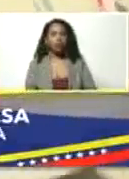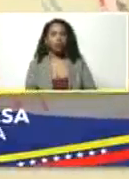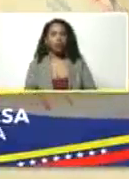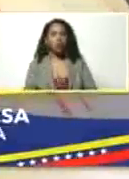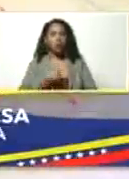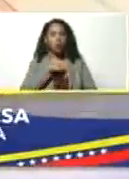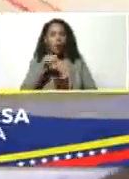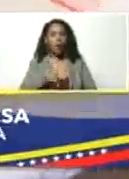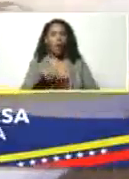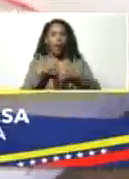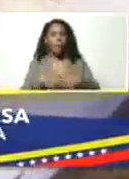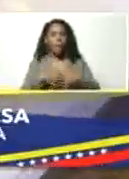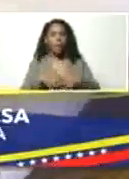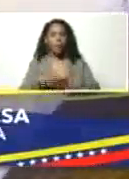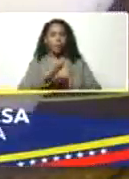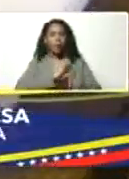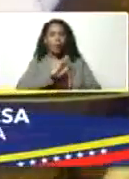Estamos en la empresa